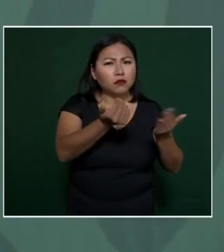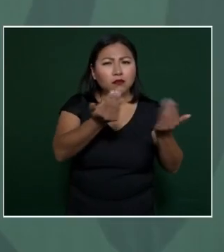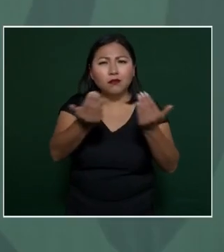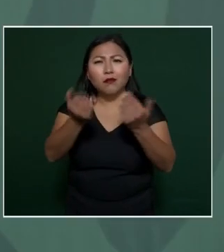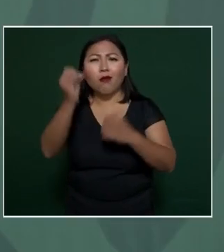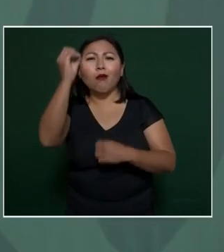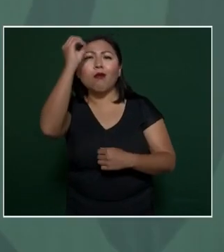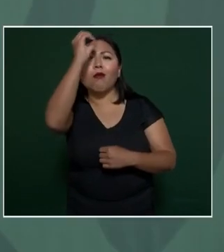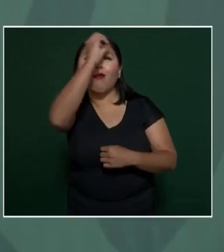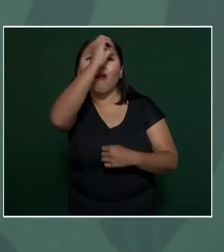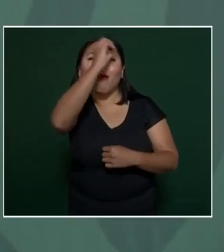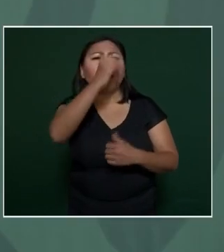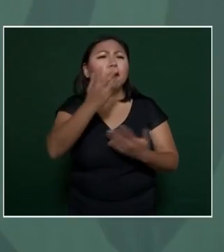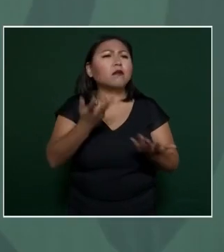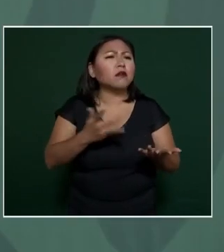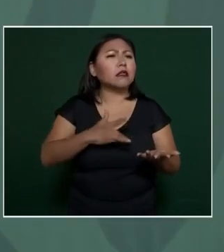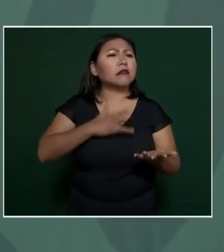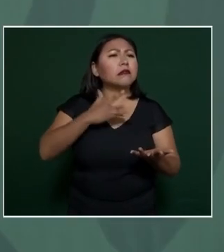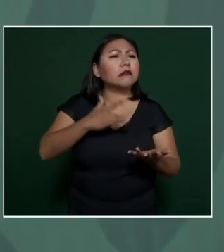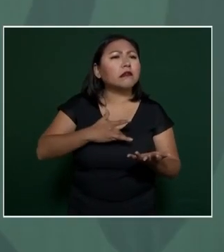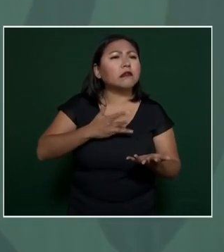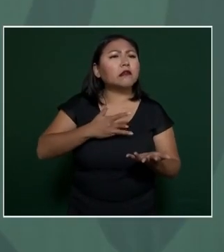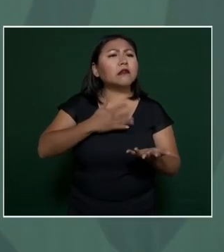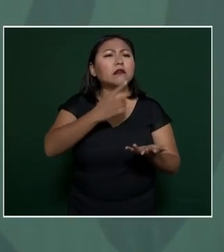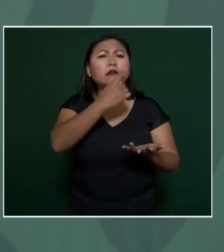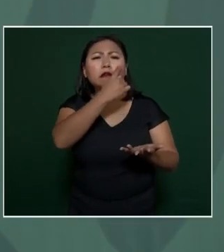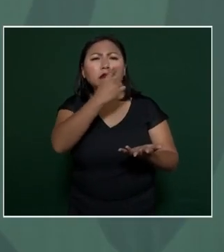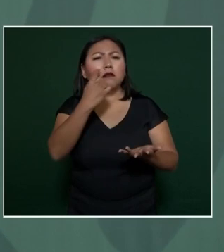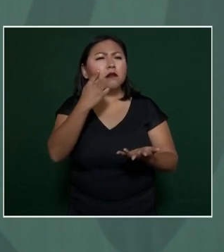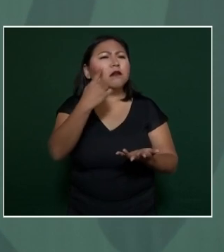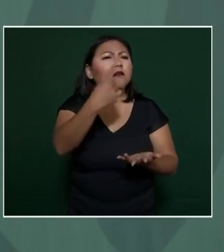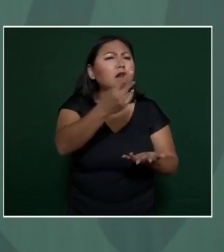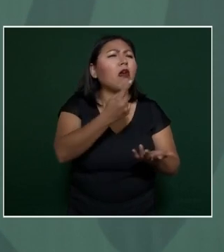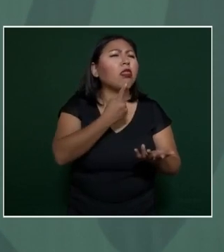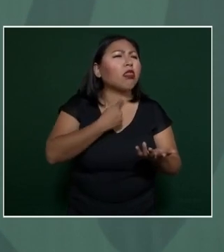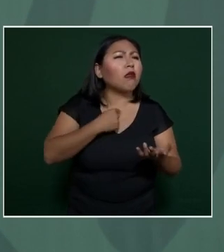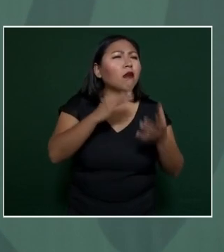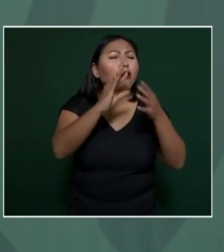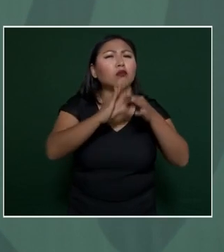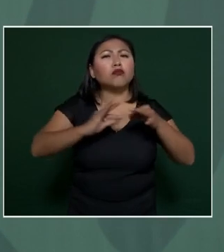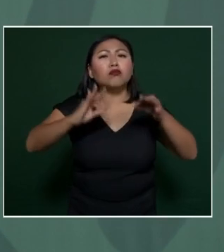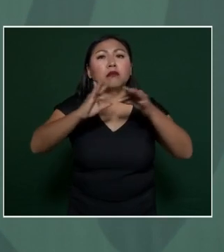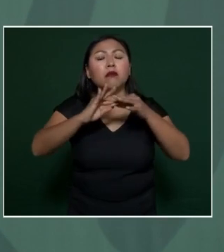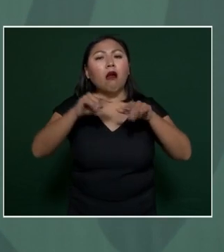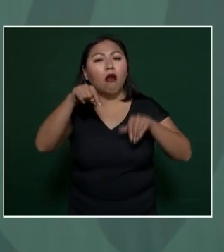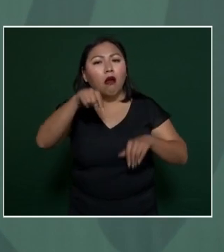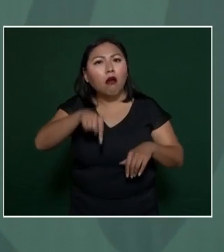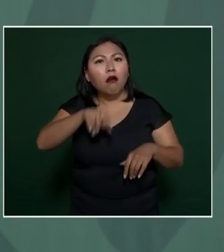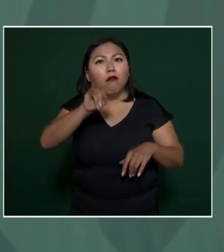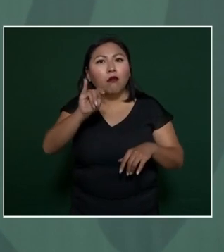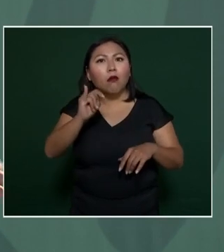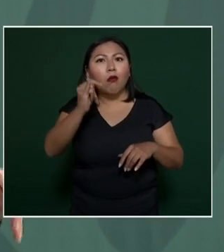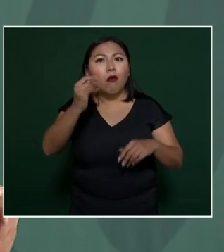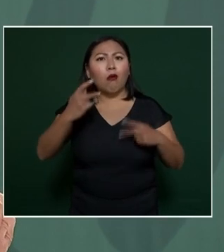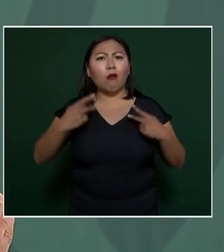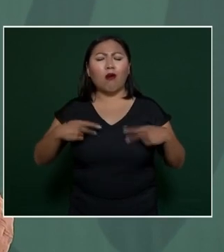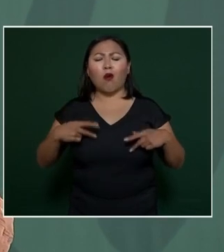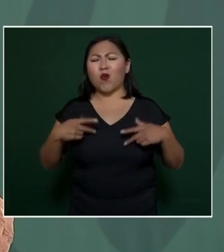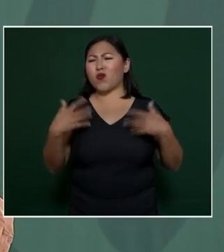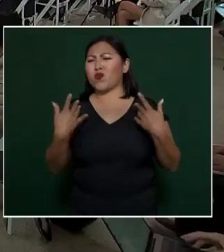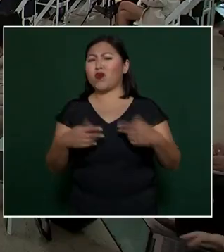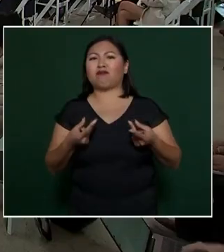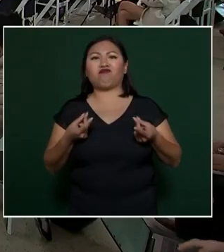muy consciente muy emprendedor un pueblo